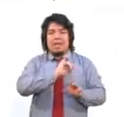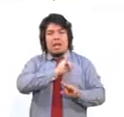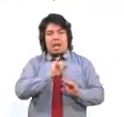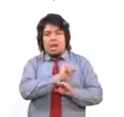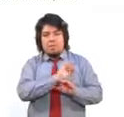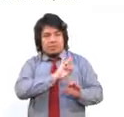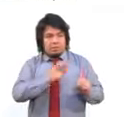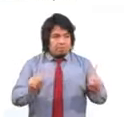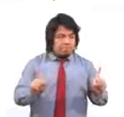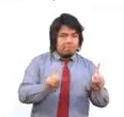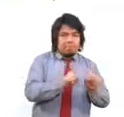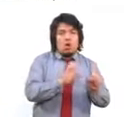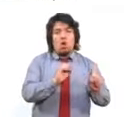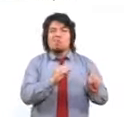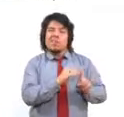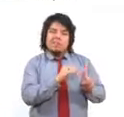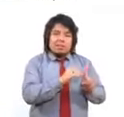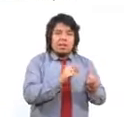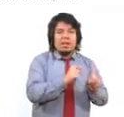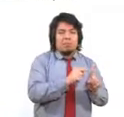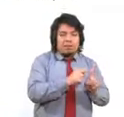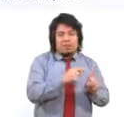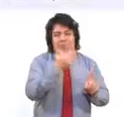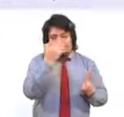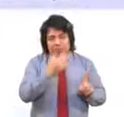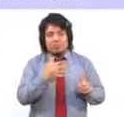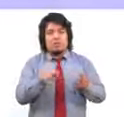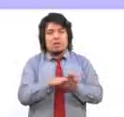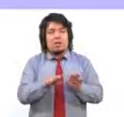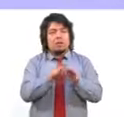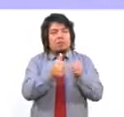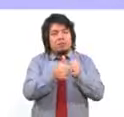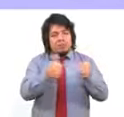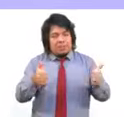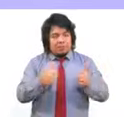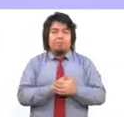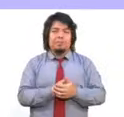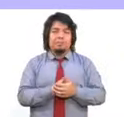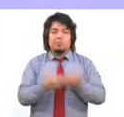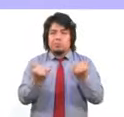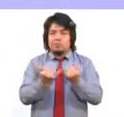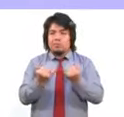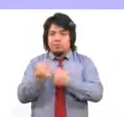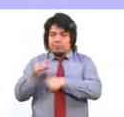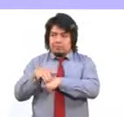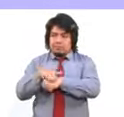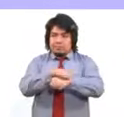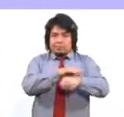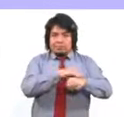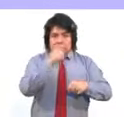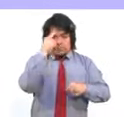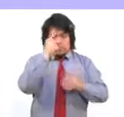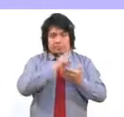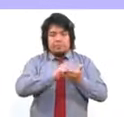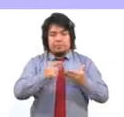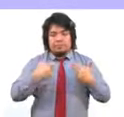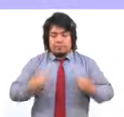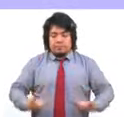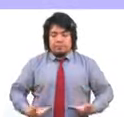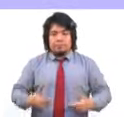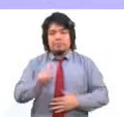y hacer actos de molestia o violentar a las mujeres. En las campañas de promoción de derechos humanos, este año hemos